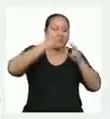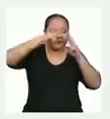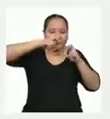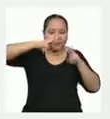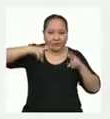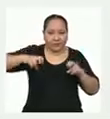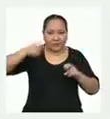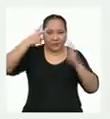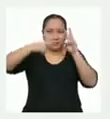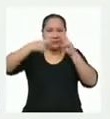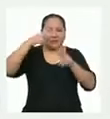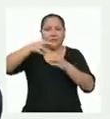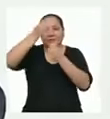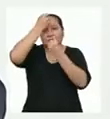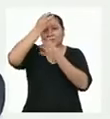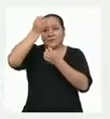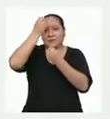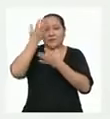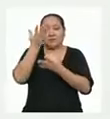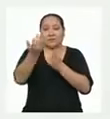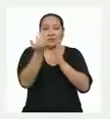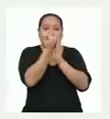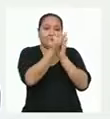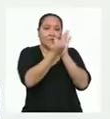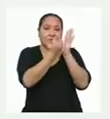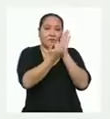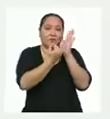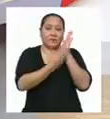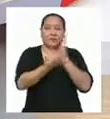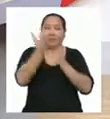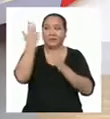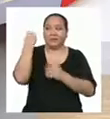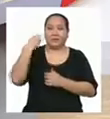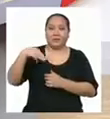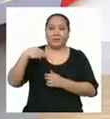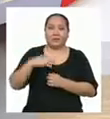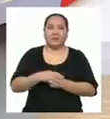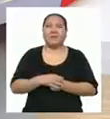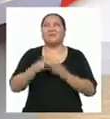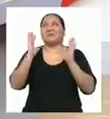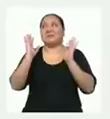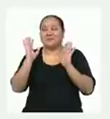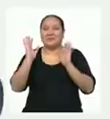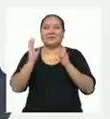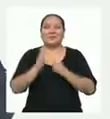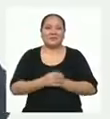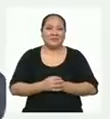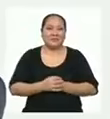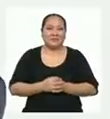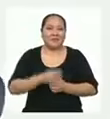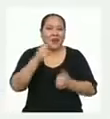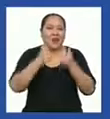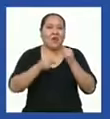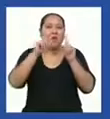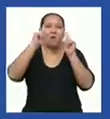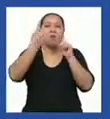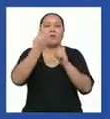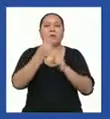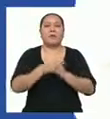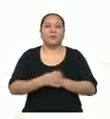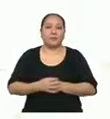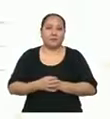e interpretar los datos de los gráficos que desarrollaron el martes. ¡Al fin! ¿Cuál es el primero?